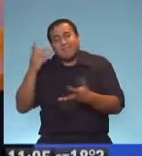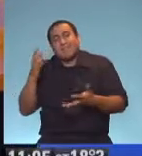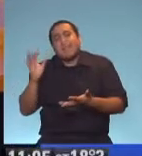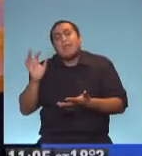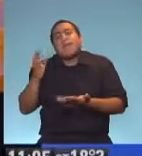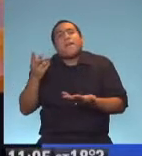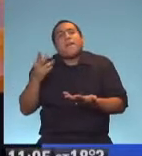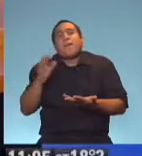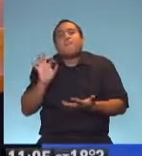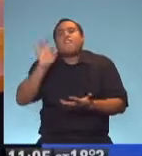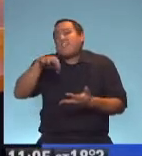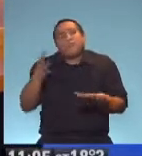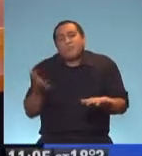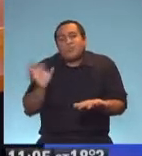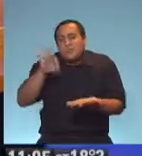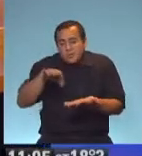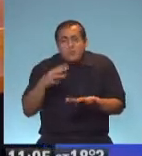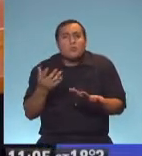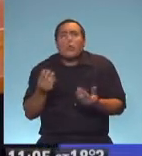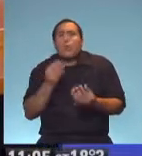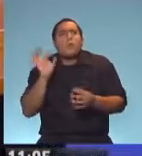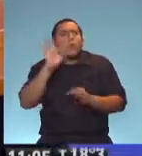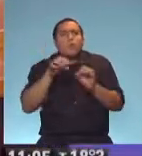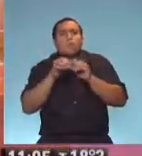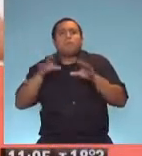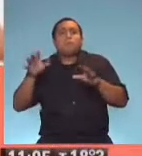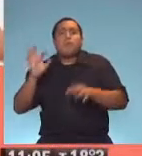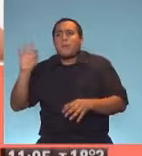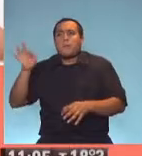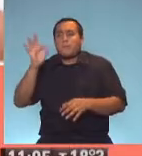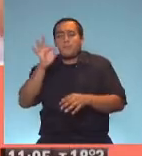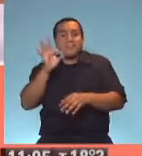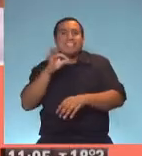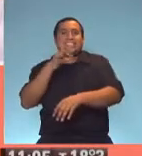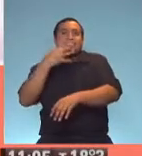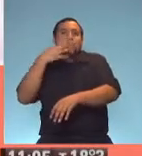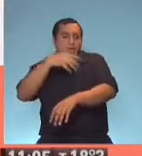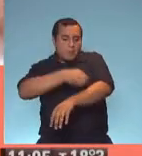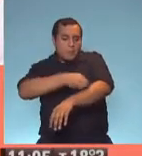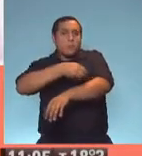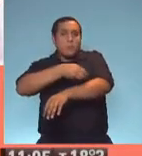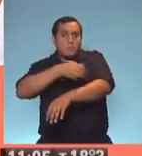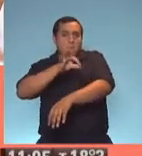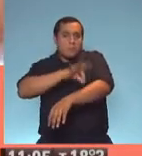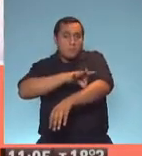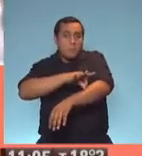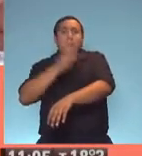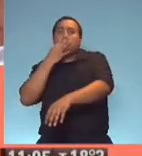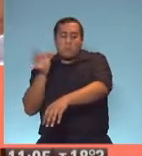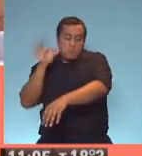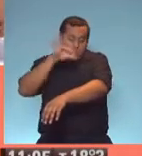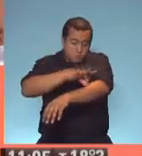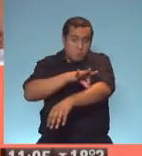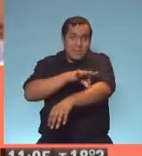enfermedades virales infecciosas que se transmiten por mosquitos que se alimentan de sangre, ¿no? Y el ciclo es cuando un mosquito pica a